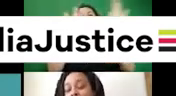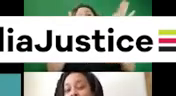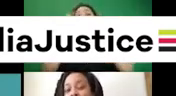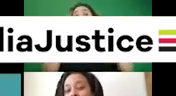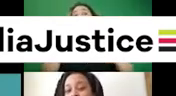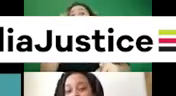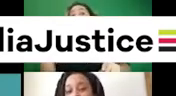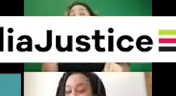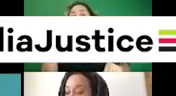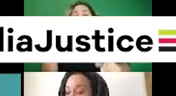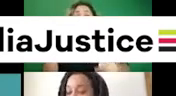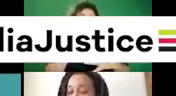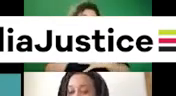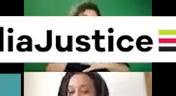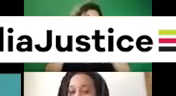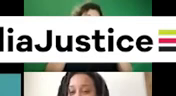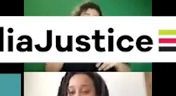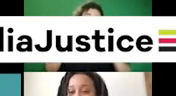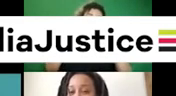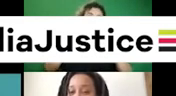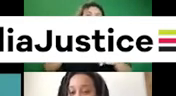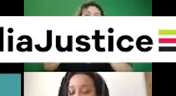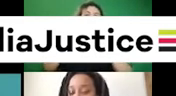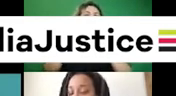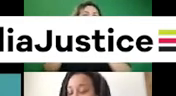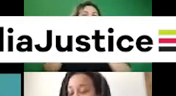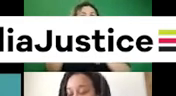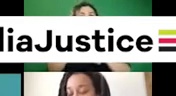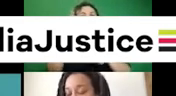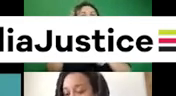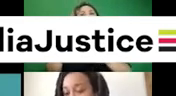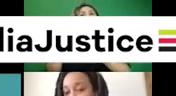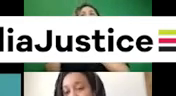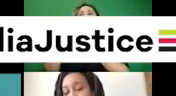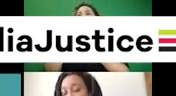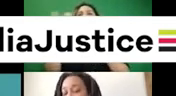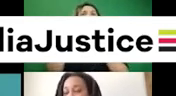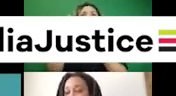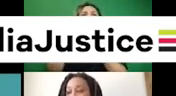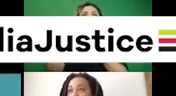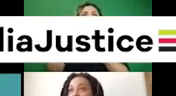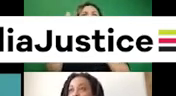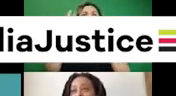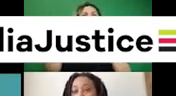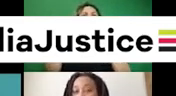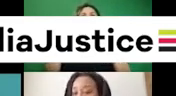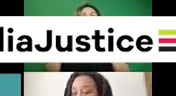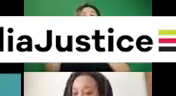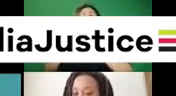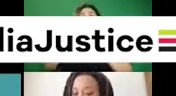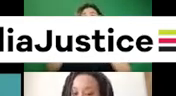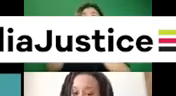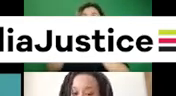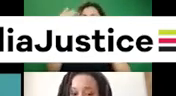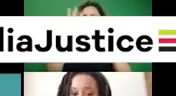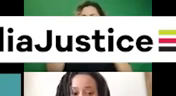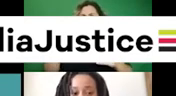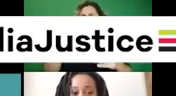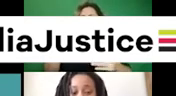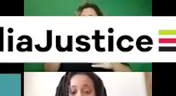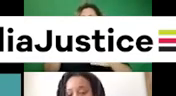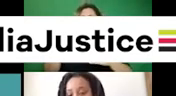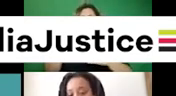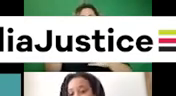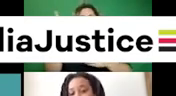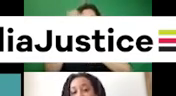salirse de silencio y hablar sobre lo que discutieron pero puede escoger a